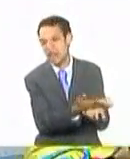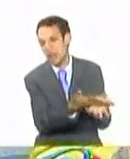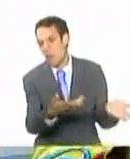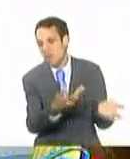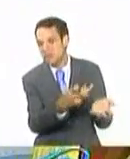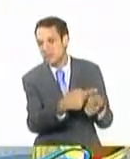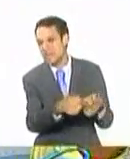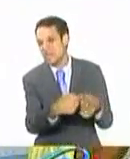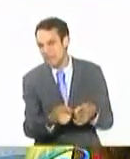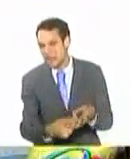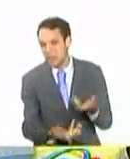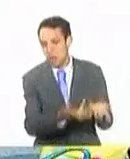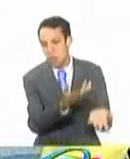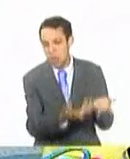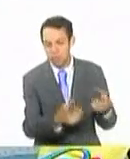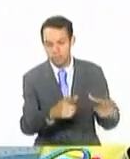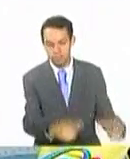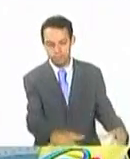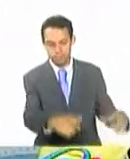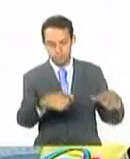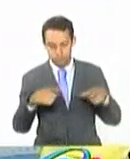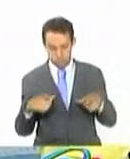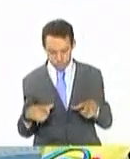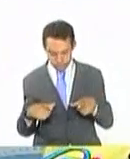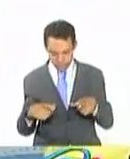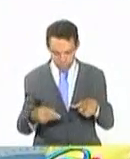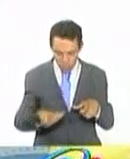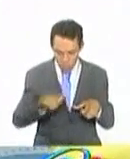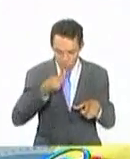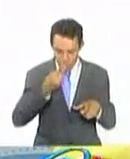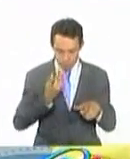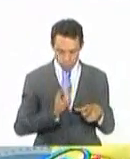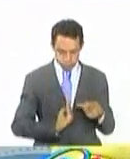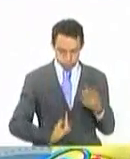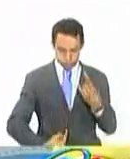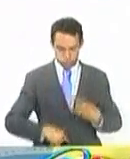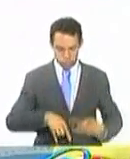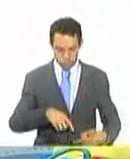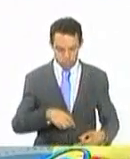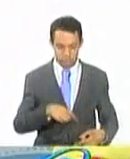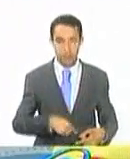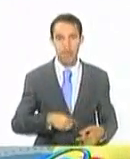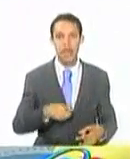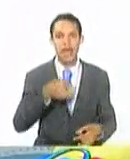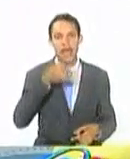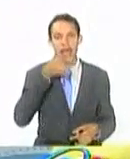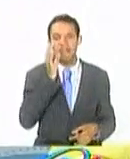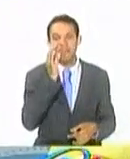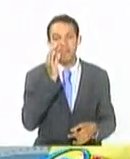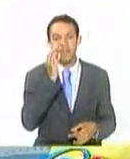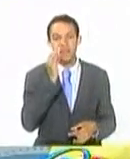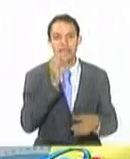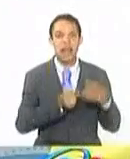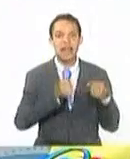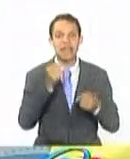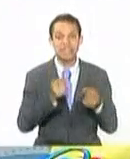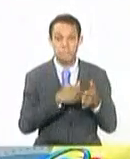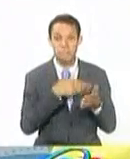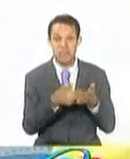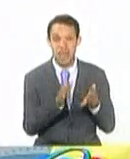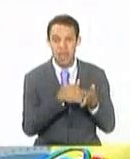se presentan cuando ese alimento llega al a las vías digestivas son el café con leche La